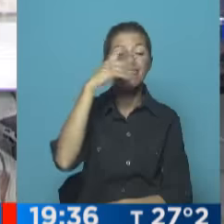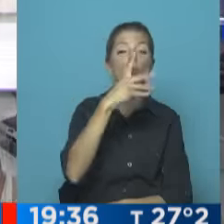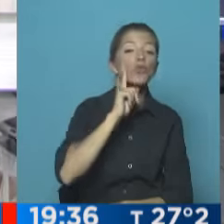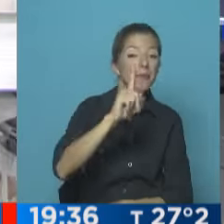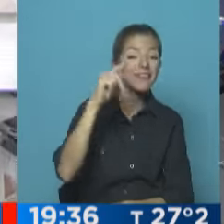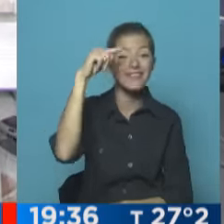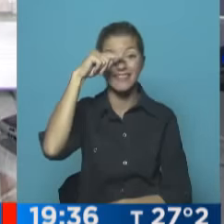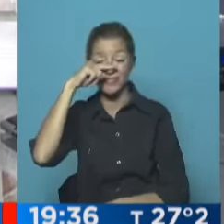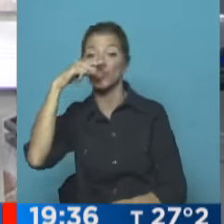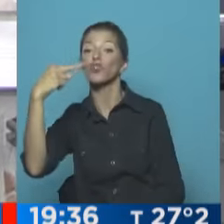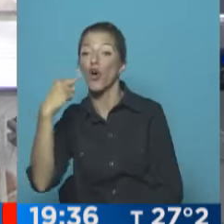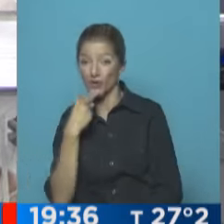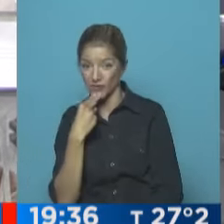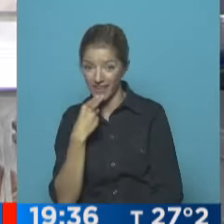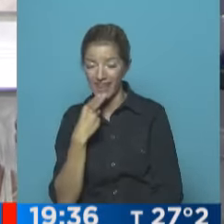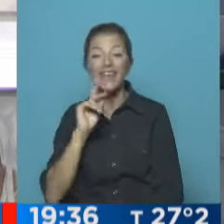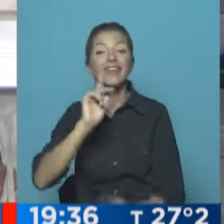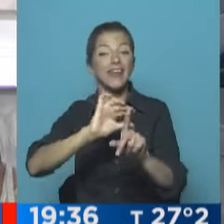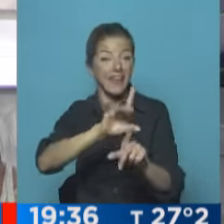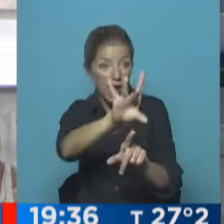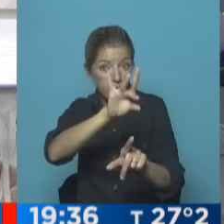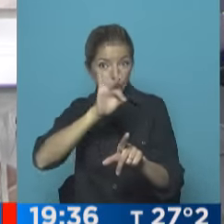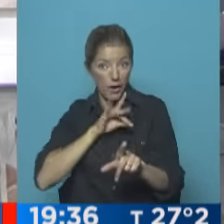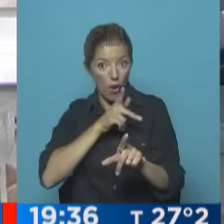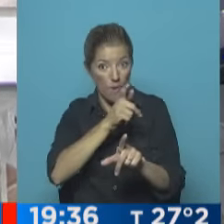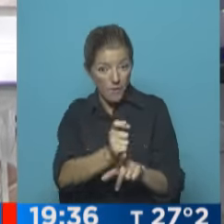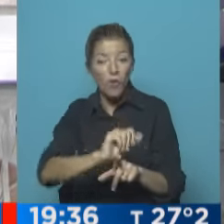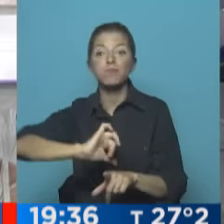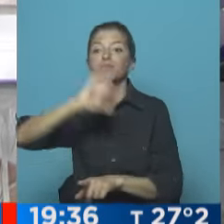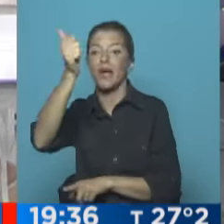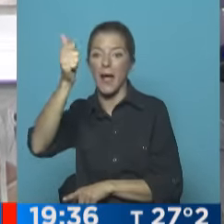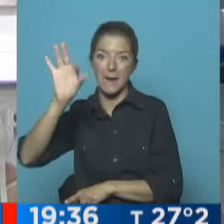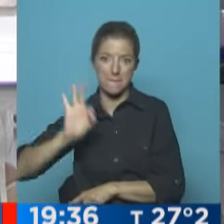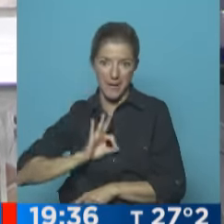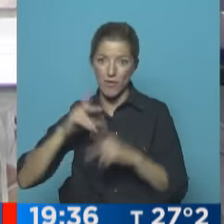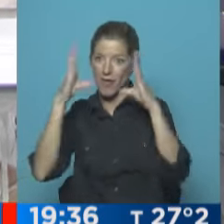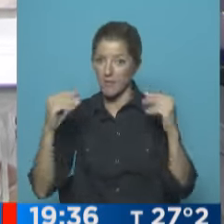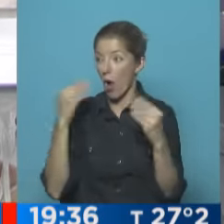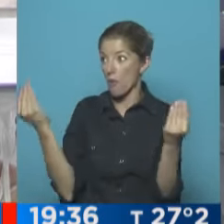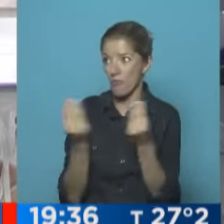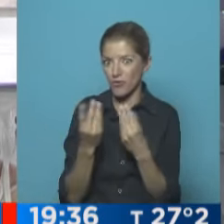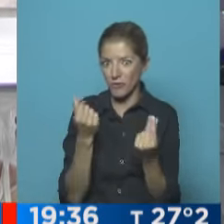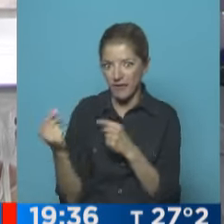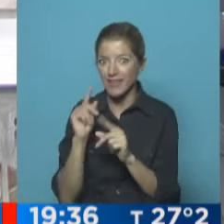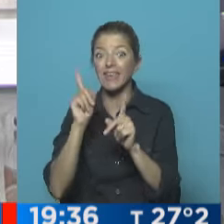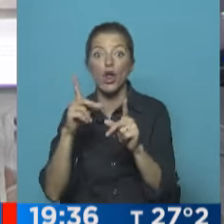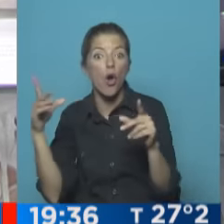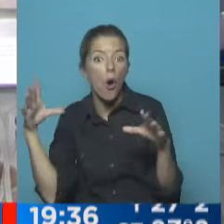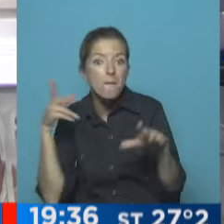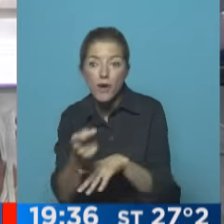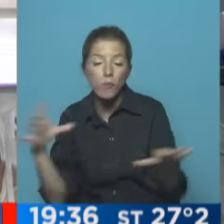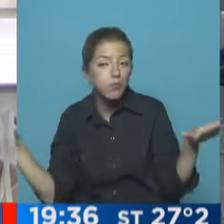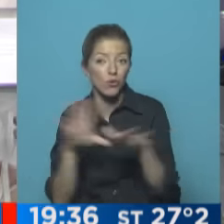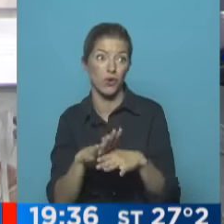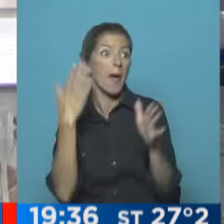74.711, y el afortunado que lo jugó se ganó el gordo de Navidad. Bueno, mucha plata, ¿eh? Muchísimo. Y encima compró el entero. Es decir, que más